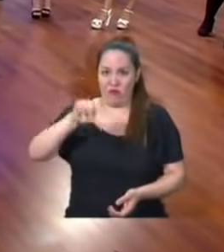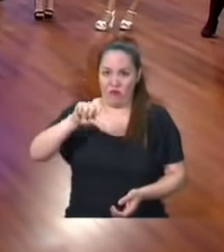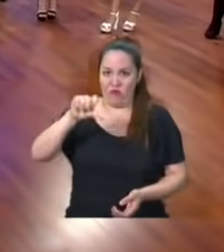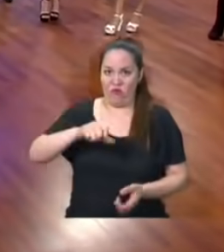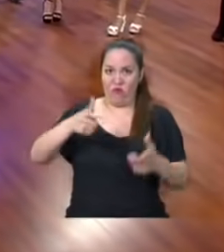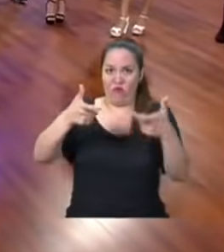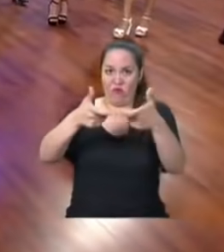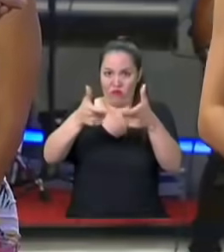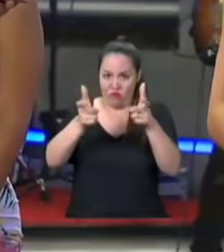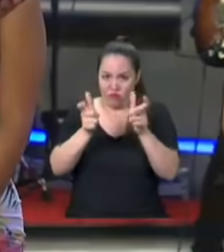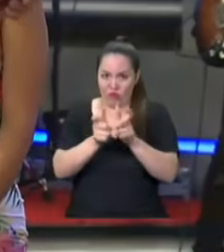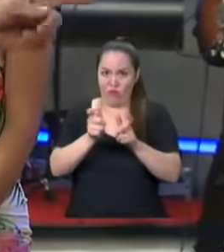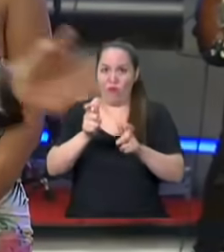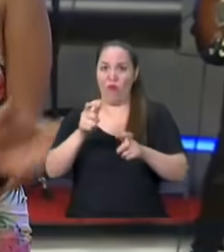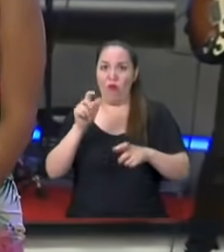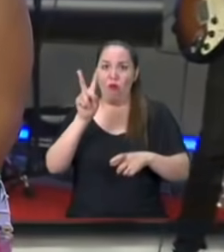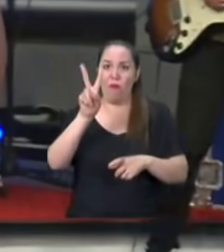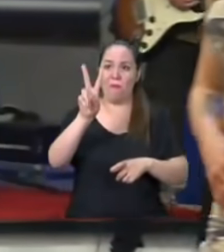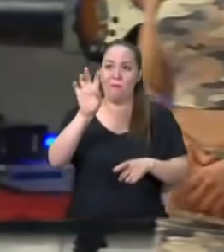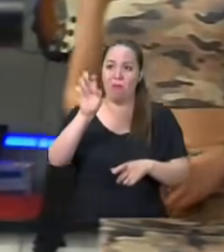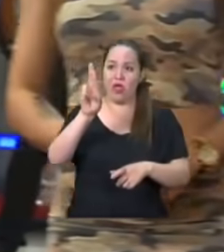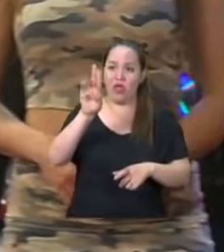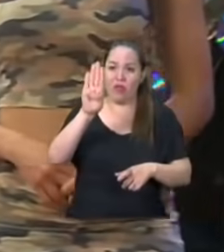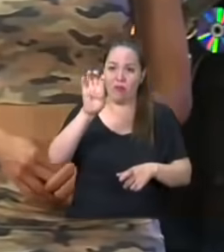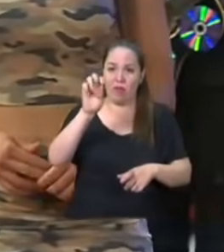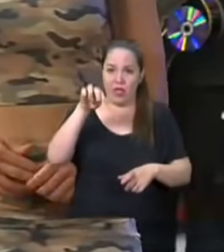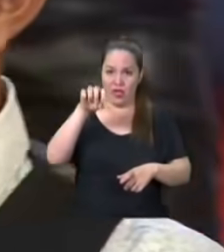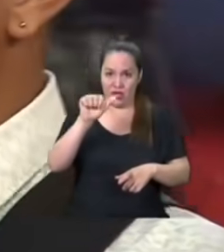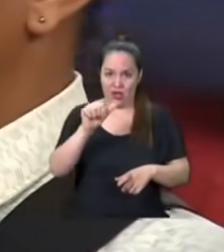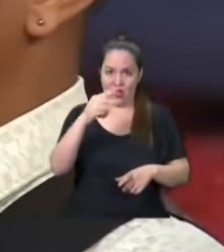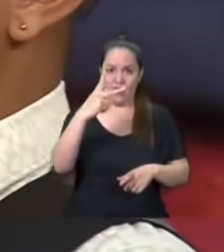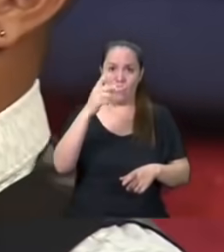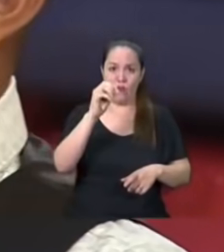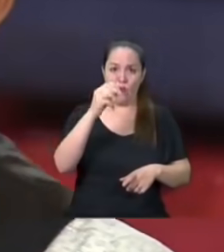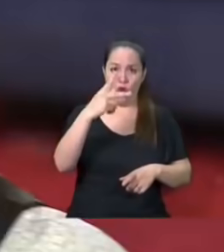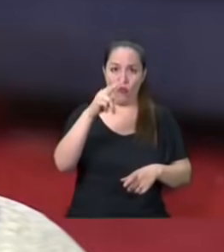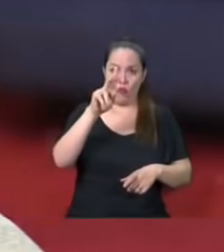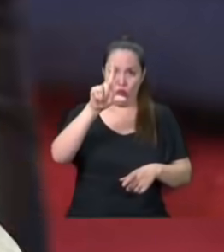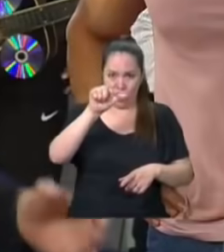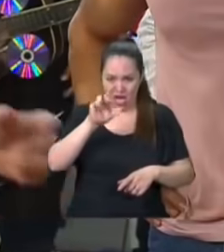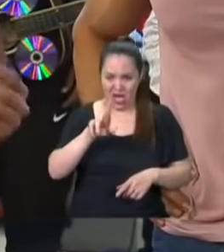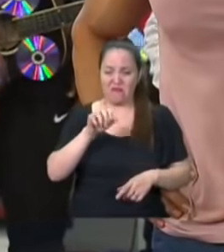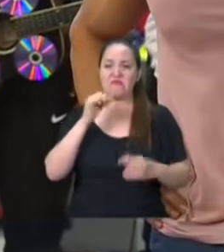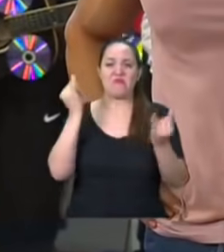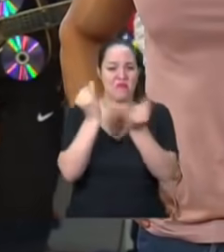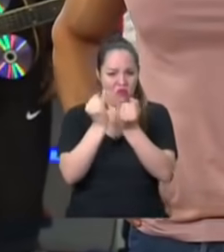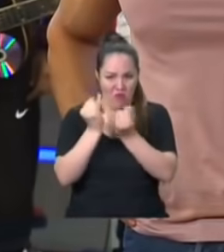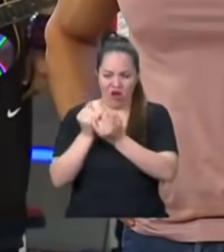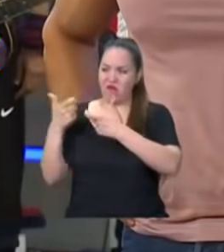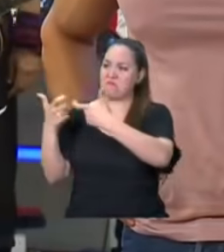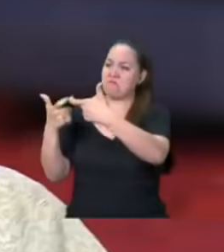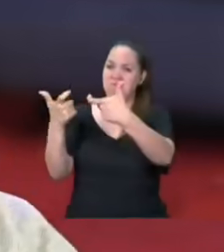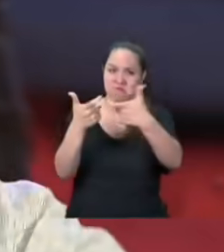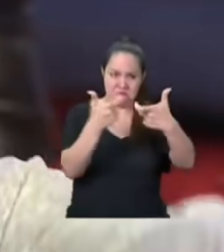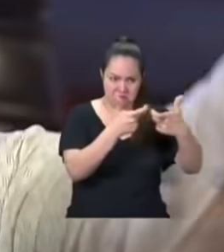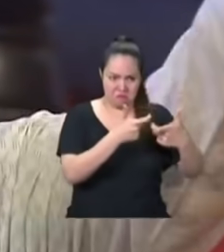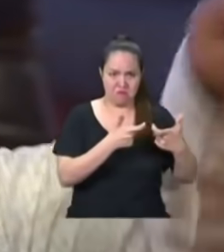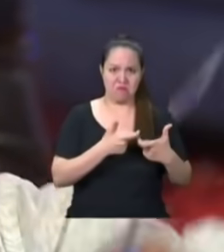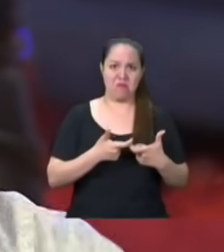se suman a lo que ocupes. Muchas gracias. ¿Cuánto? ¿De cuánto es la deuda?